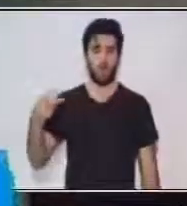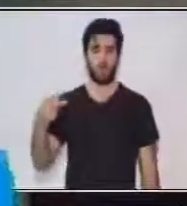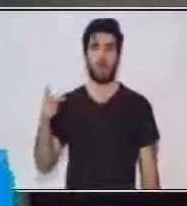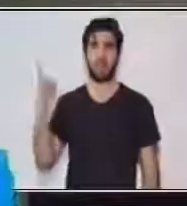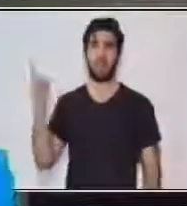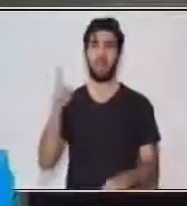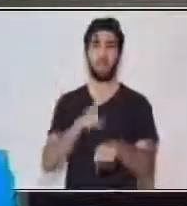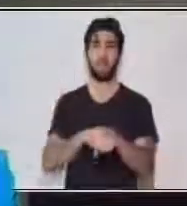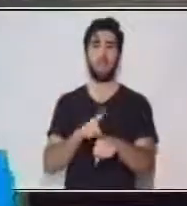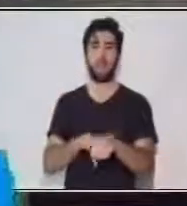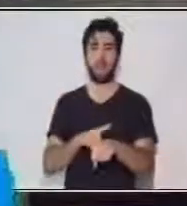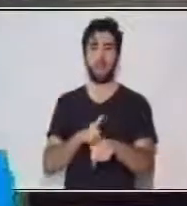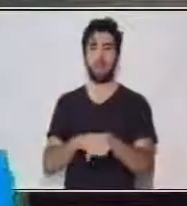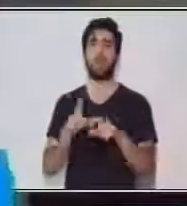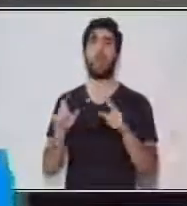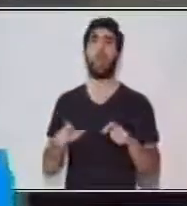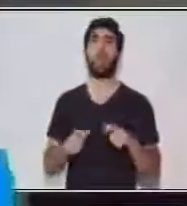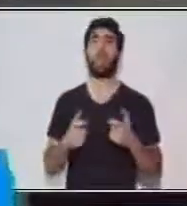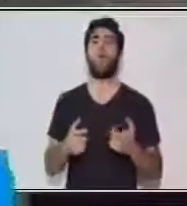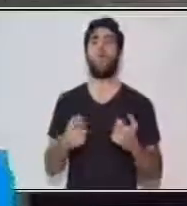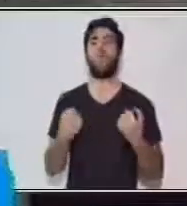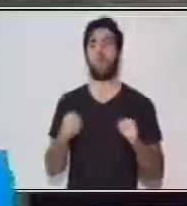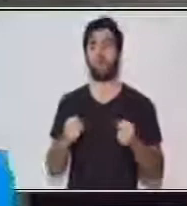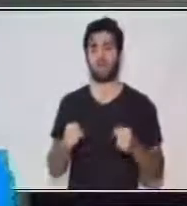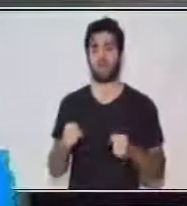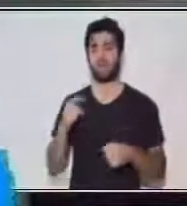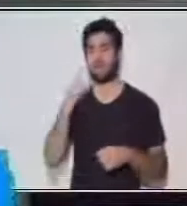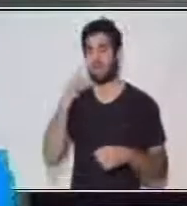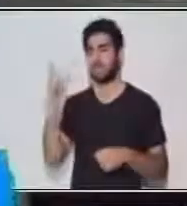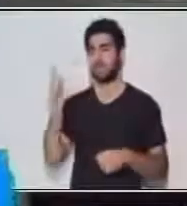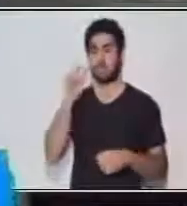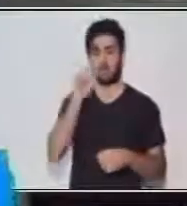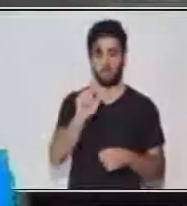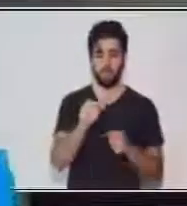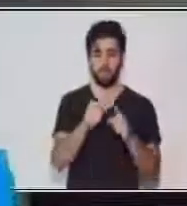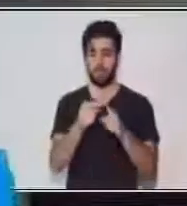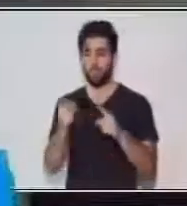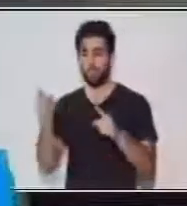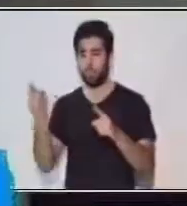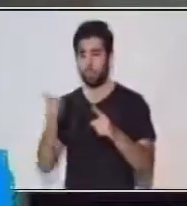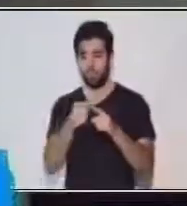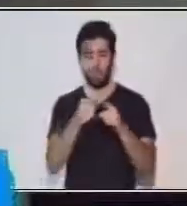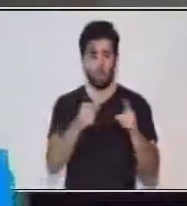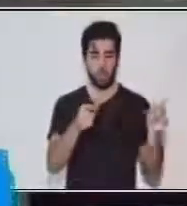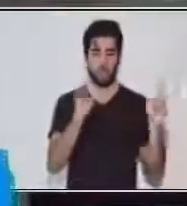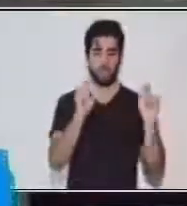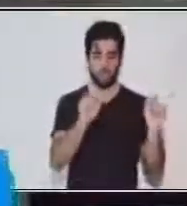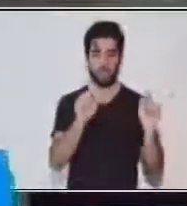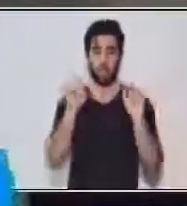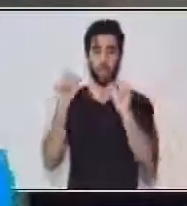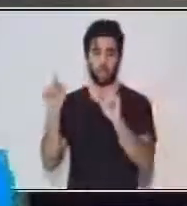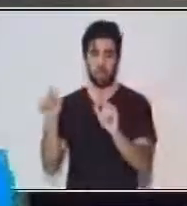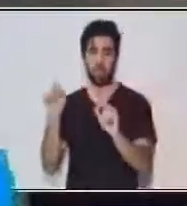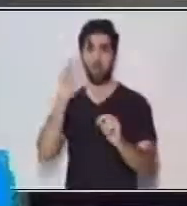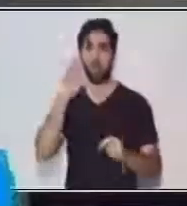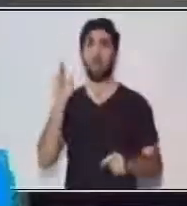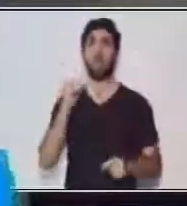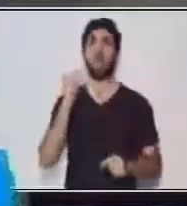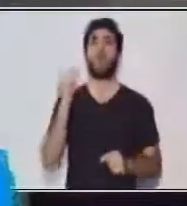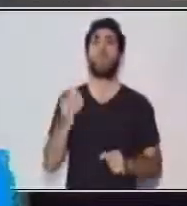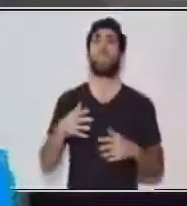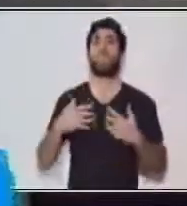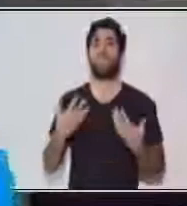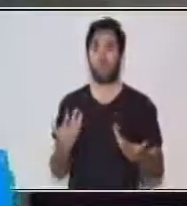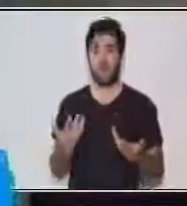la velocidad es máxima, la aceleración en este punto es 0. ¿Por qué es 0? Porque la gravedad